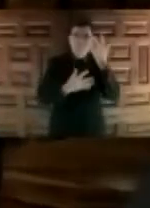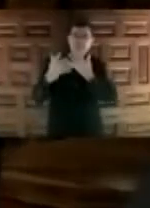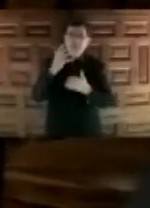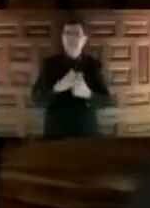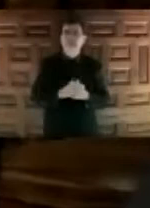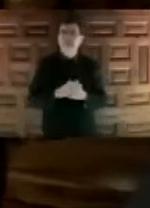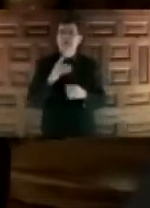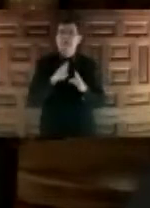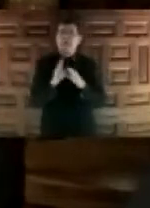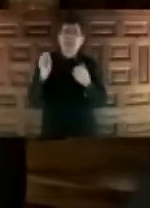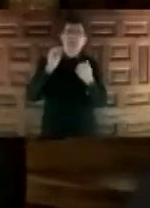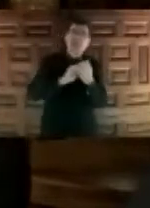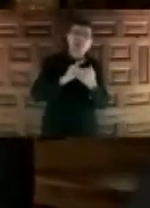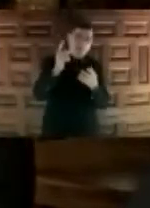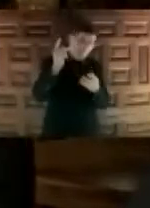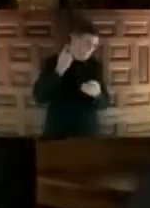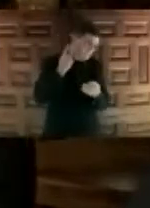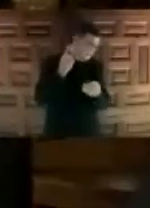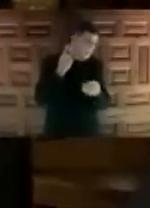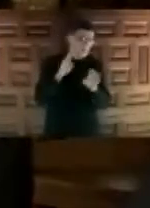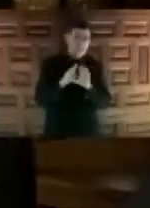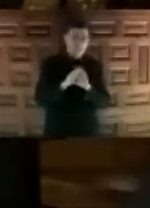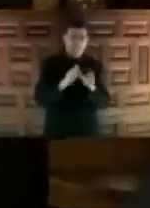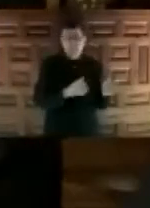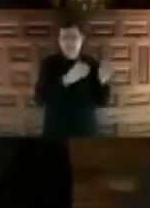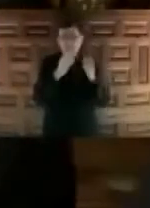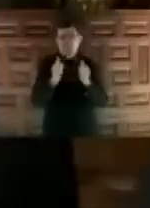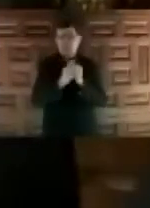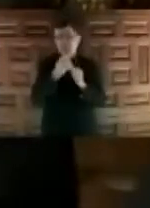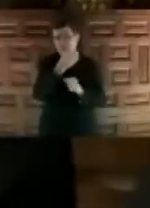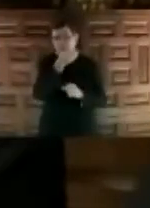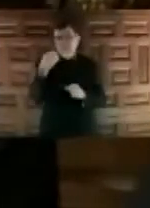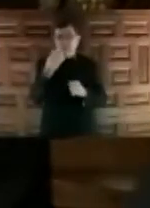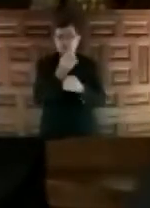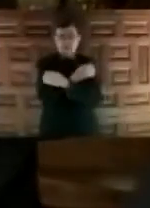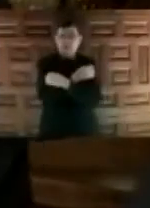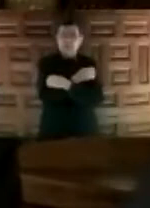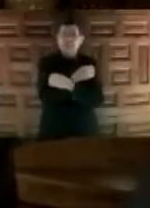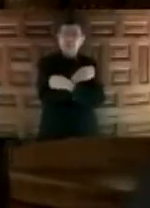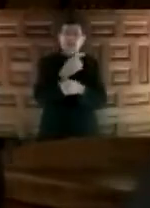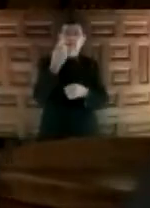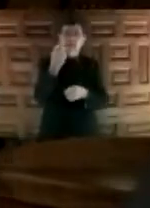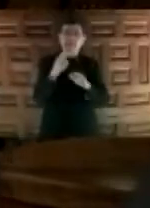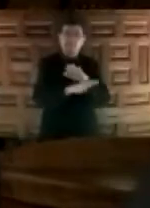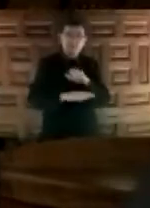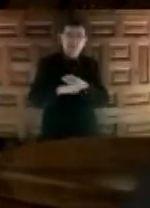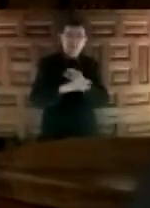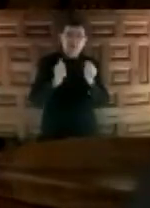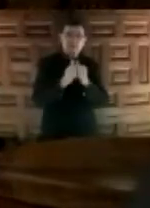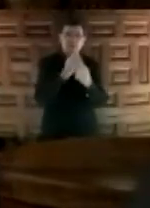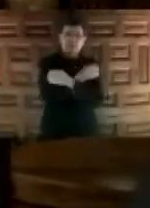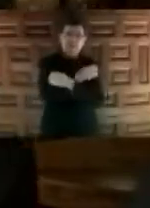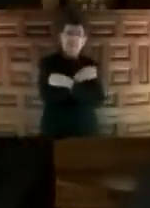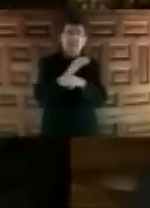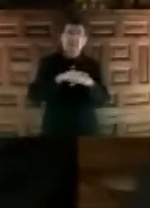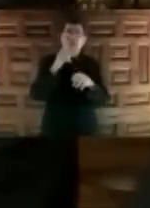confusiones, trazáramos una política para pues, poder organizar nuestro sistema educativo a partir de la educación